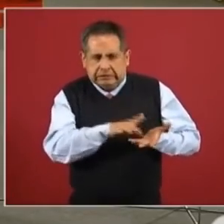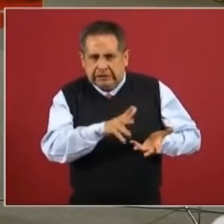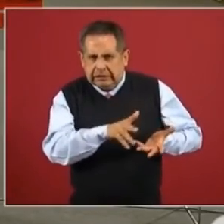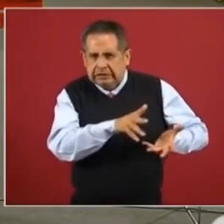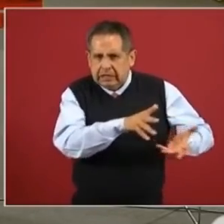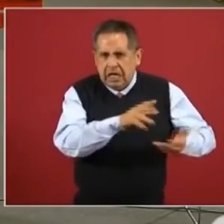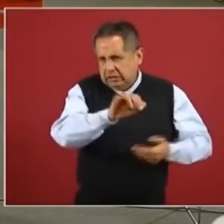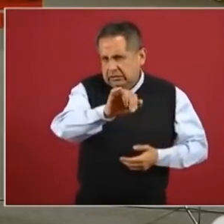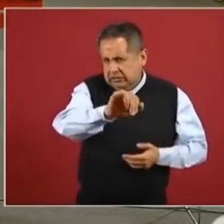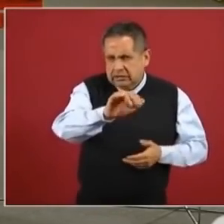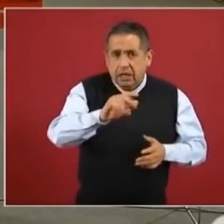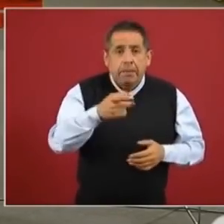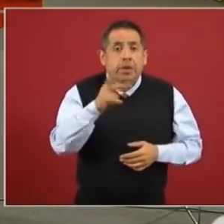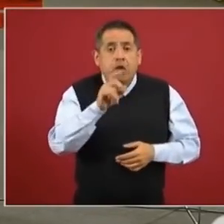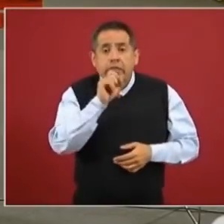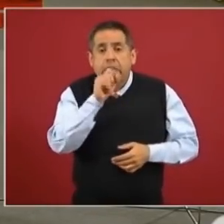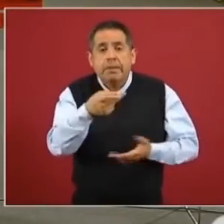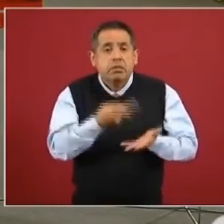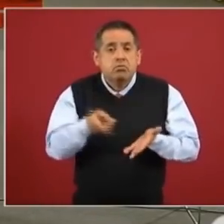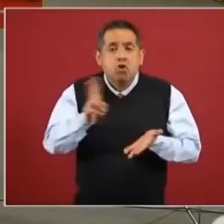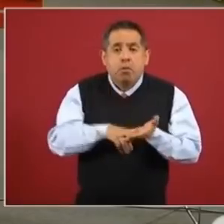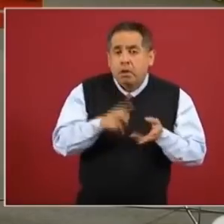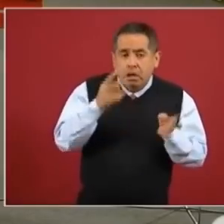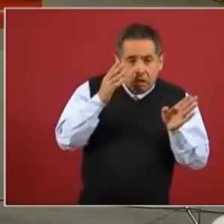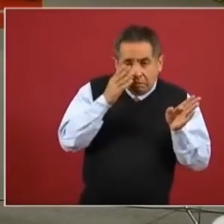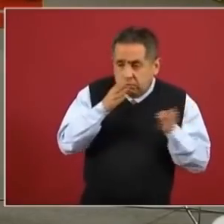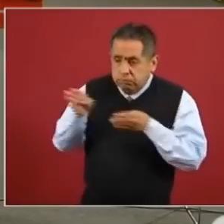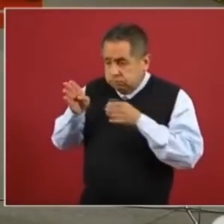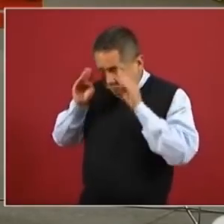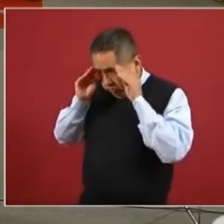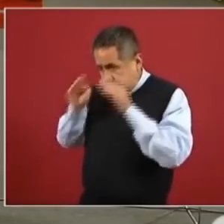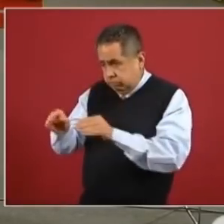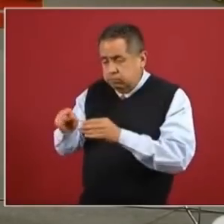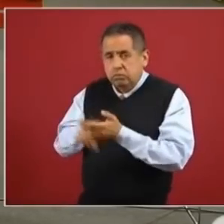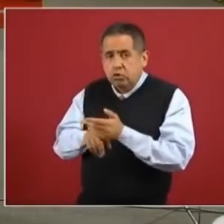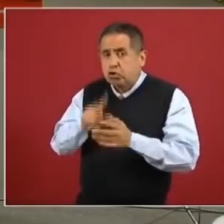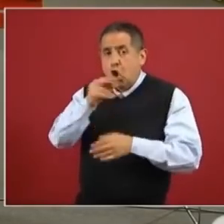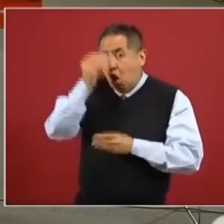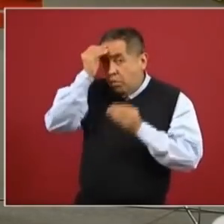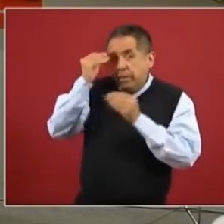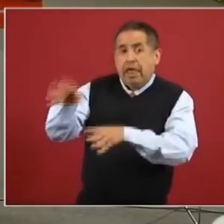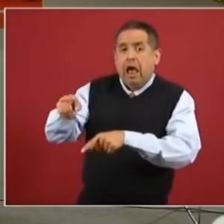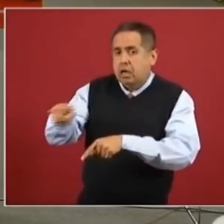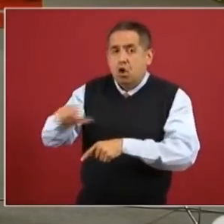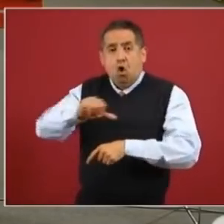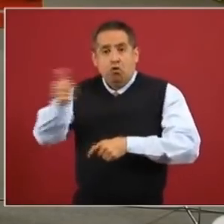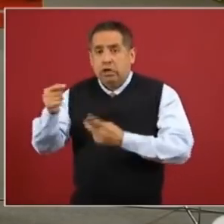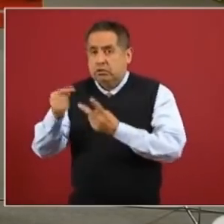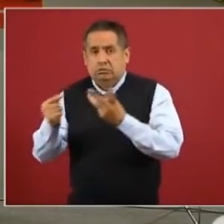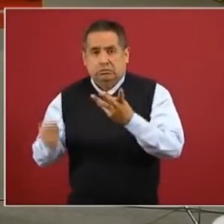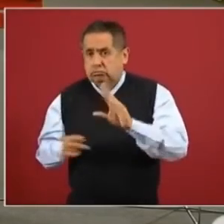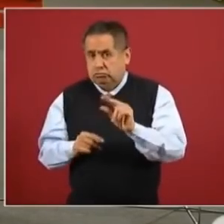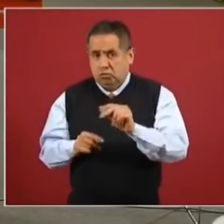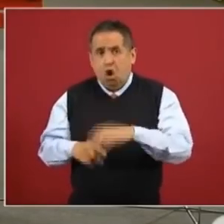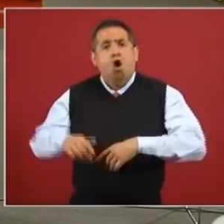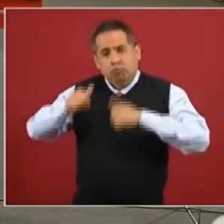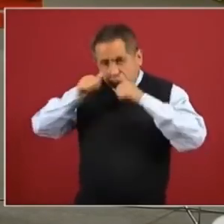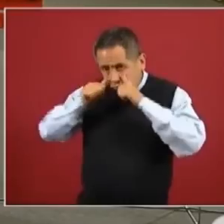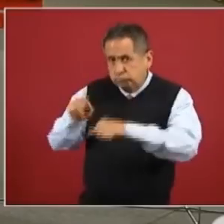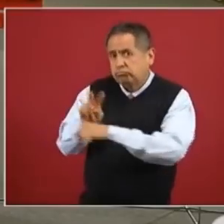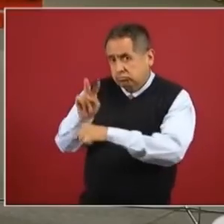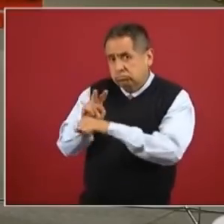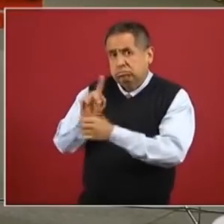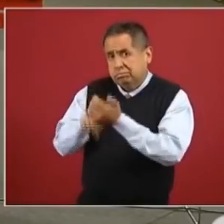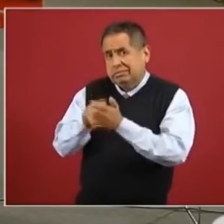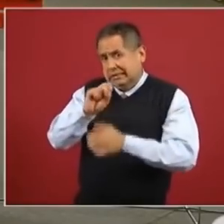las ganas, ¿verdad?, también nos encargamos de no descuidar el resto de las patologías que requieren de nuestra vigilancia